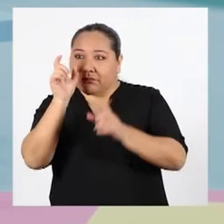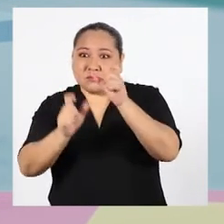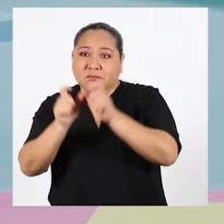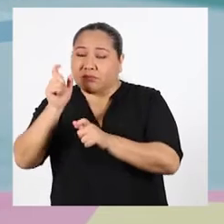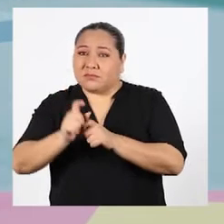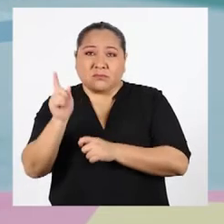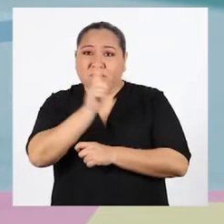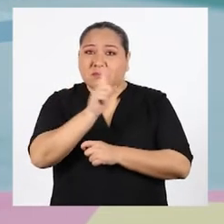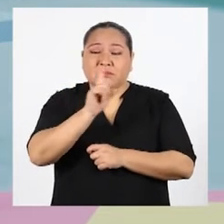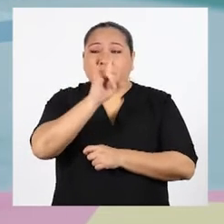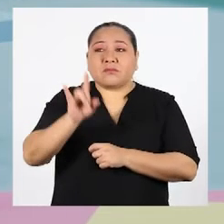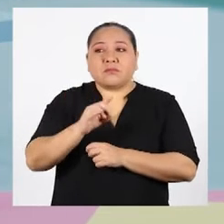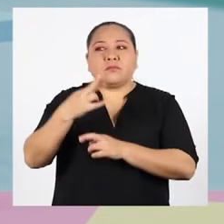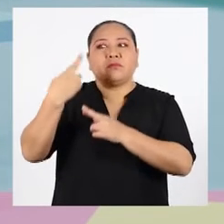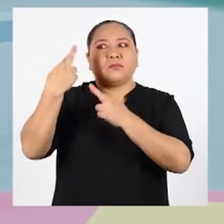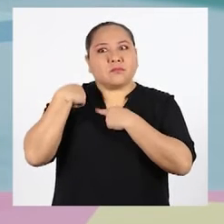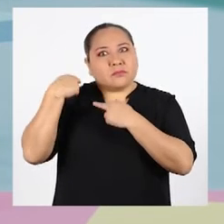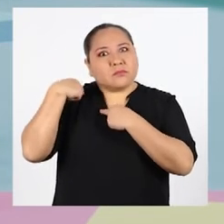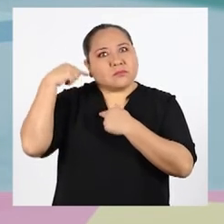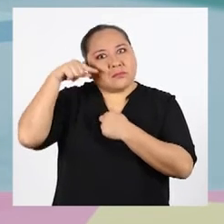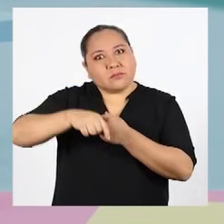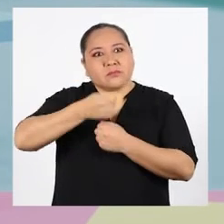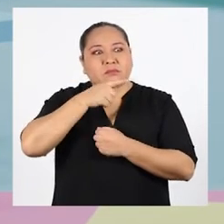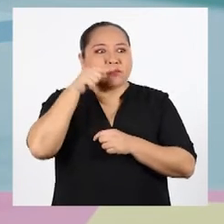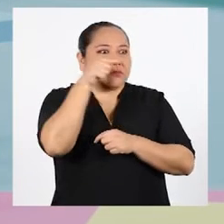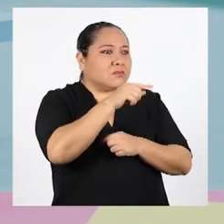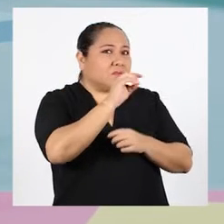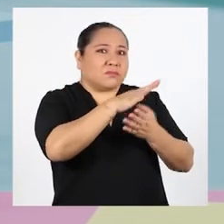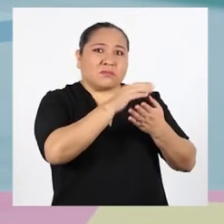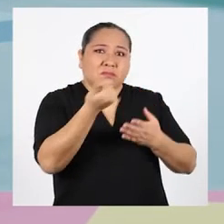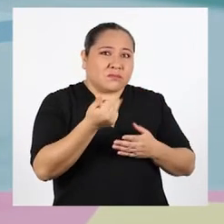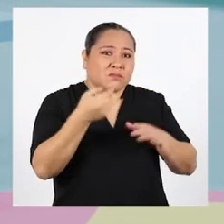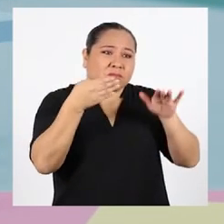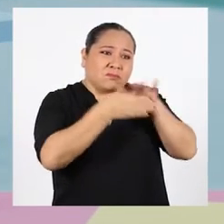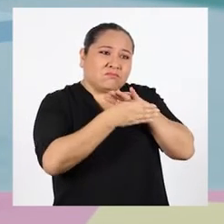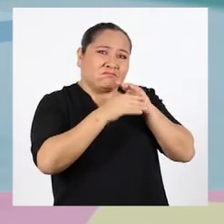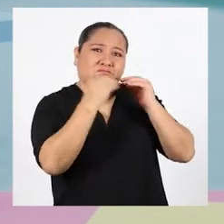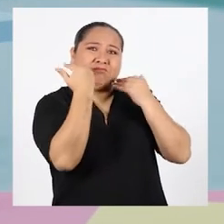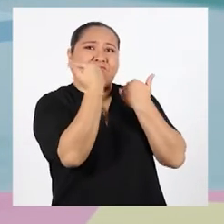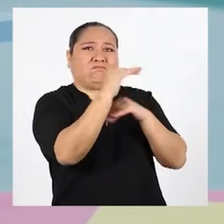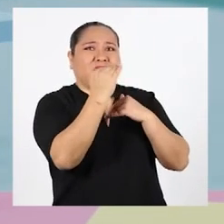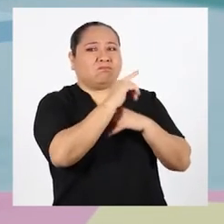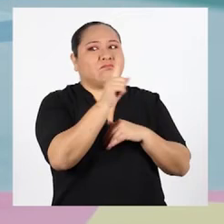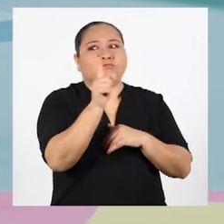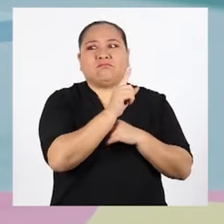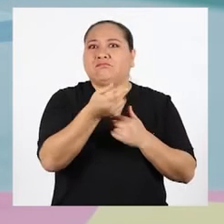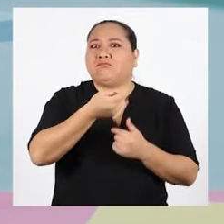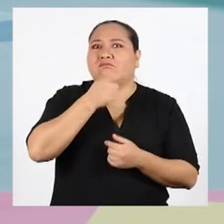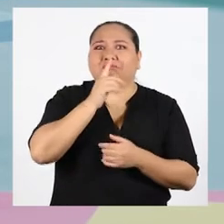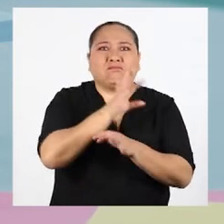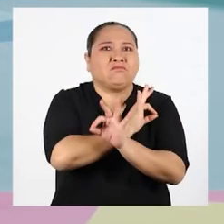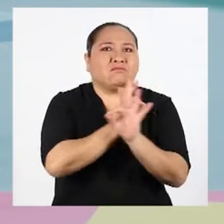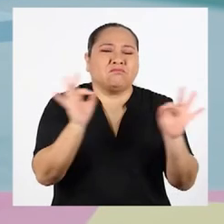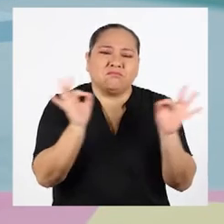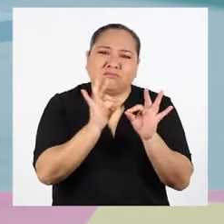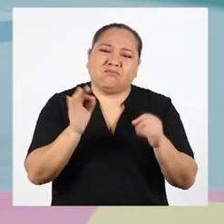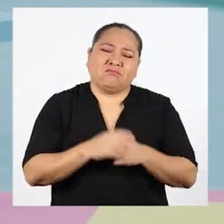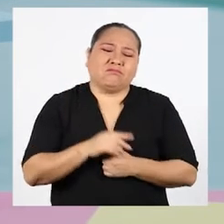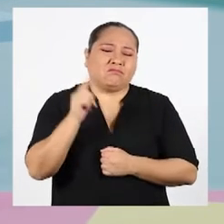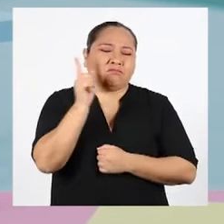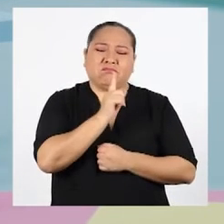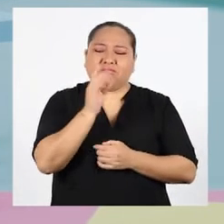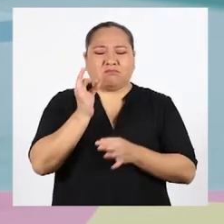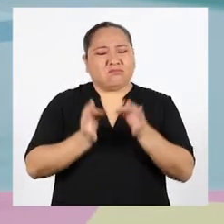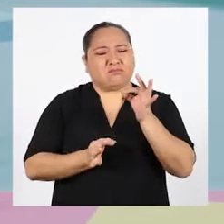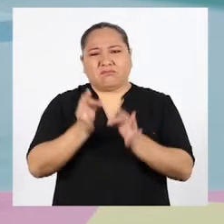que no hacen uso responsable del agua, mientras hay otros que tienen acceso limitado o no tienen ese servicio.